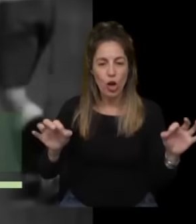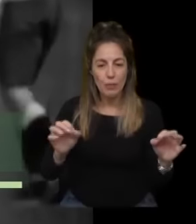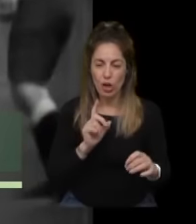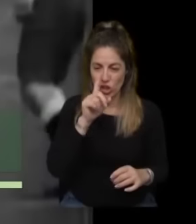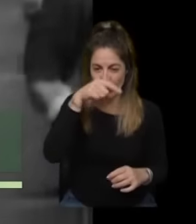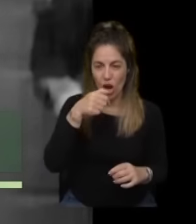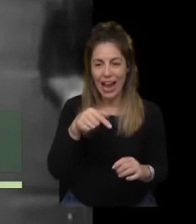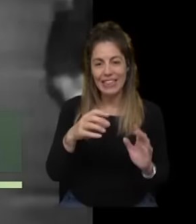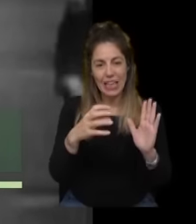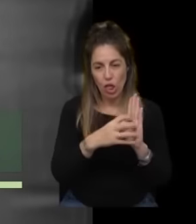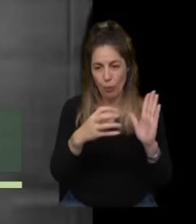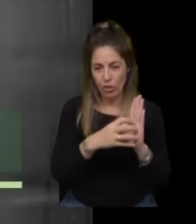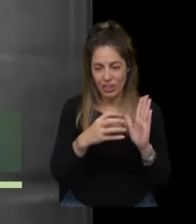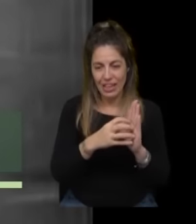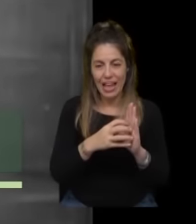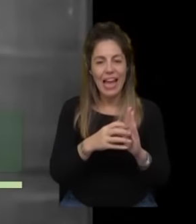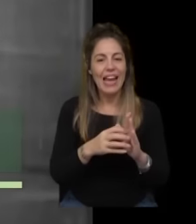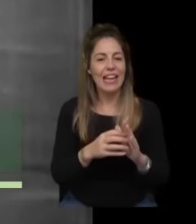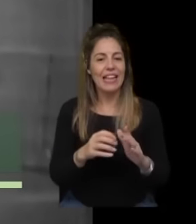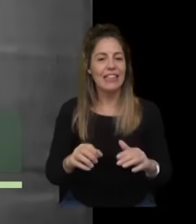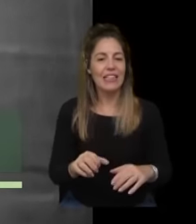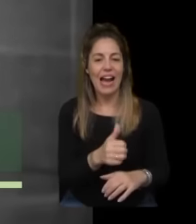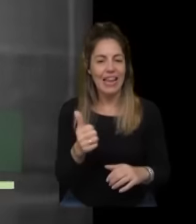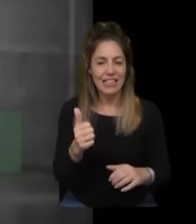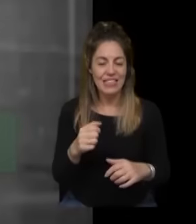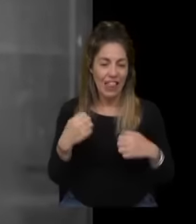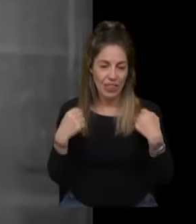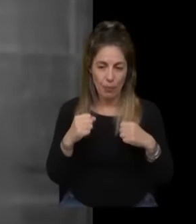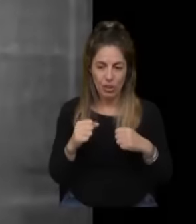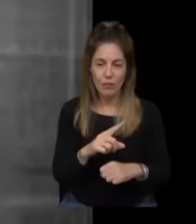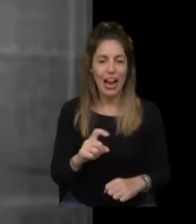quedó inmortalizado esta gesta deportiva a sus 100 años.